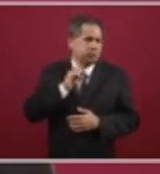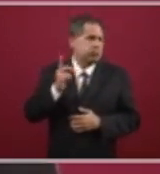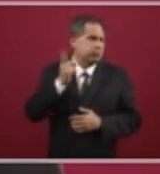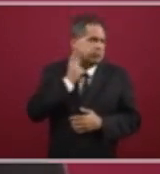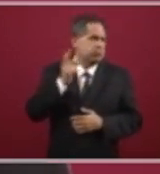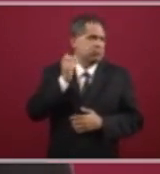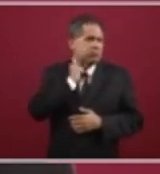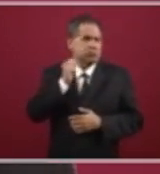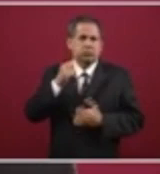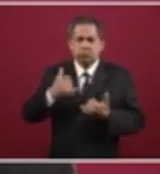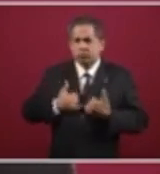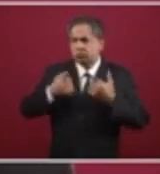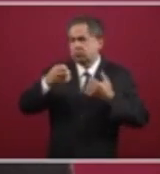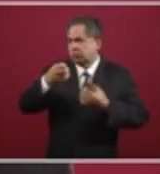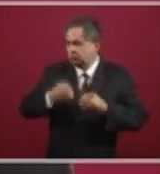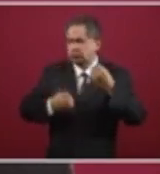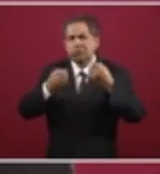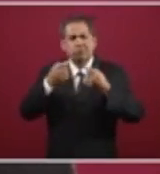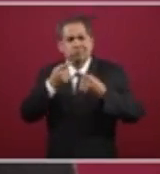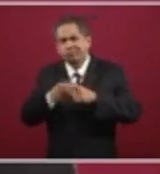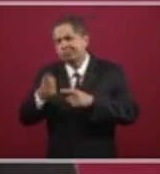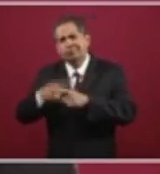jueces, magistrados, ministros,